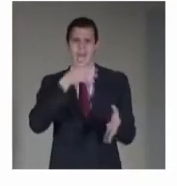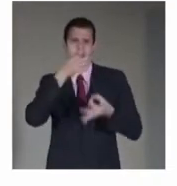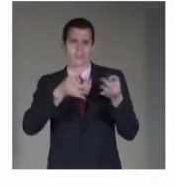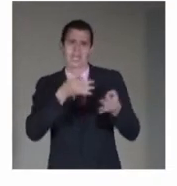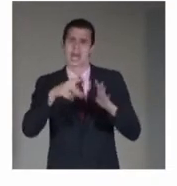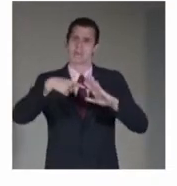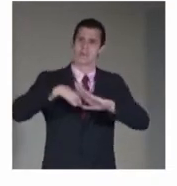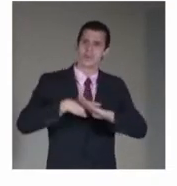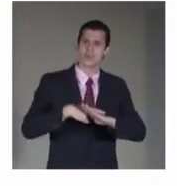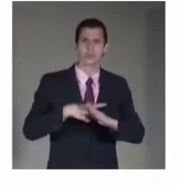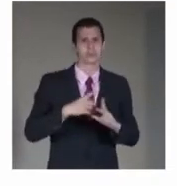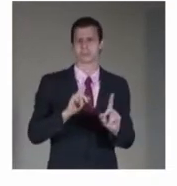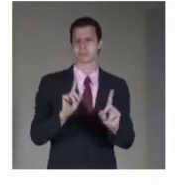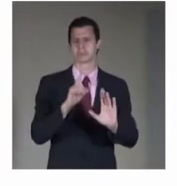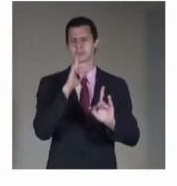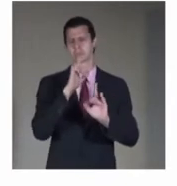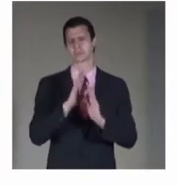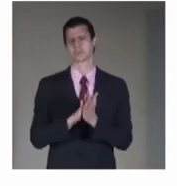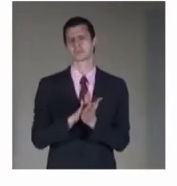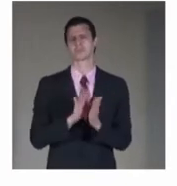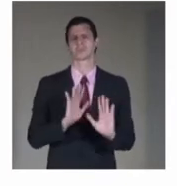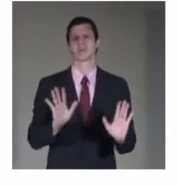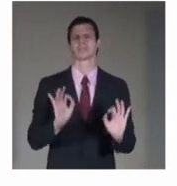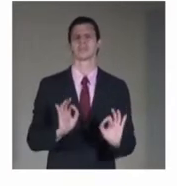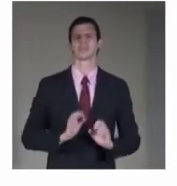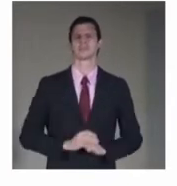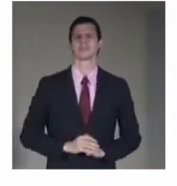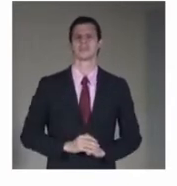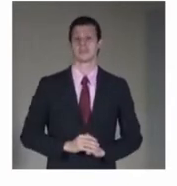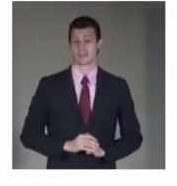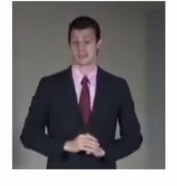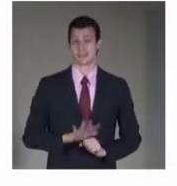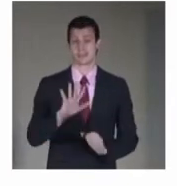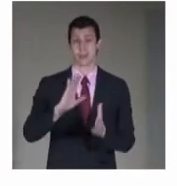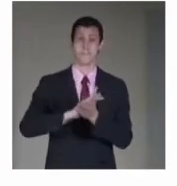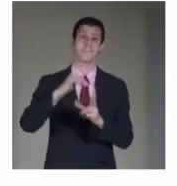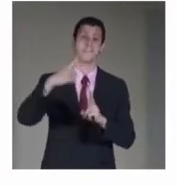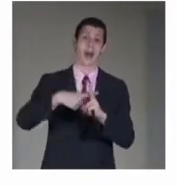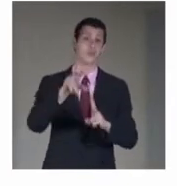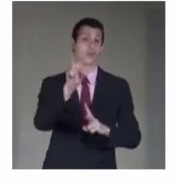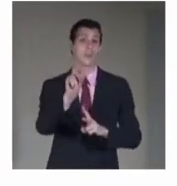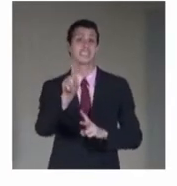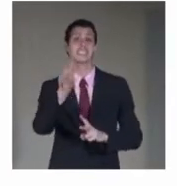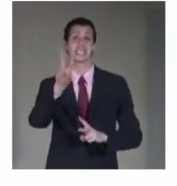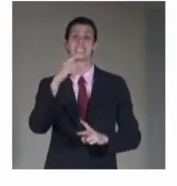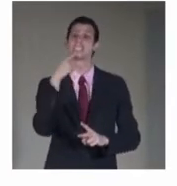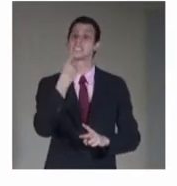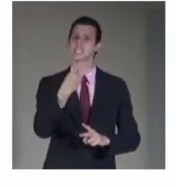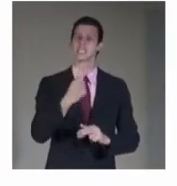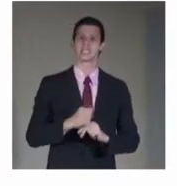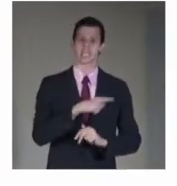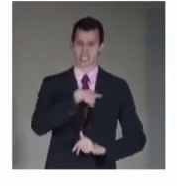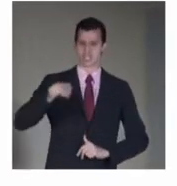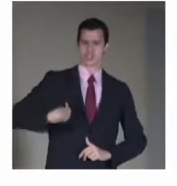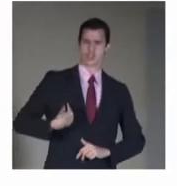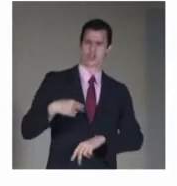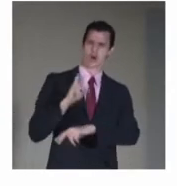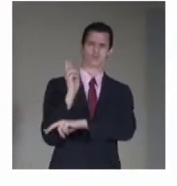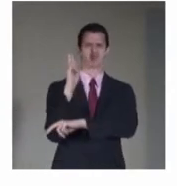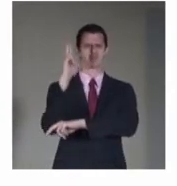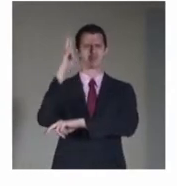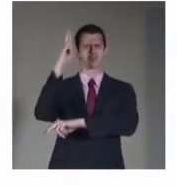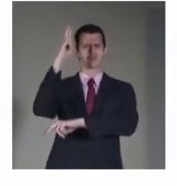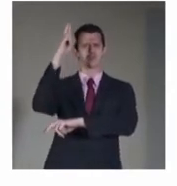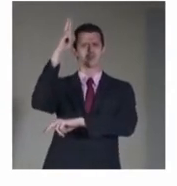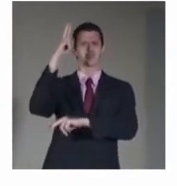no se presenta otra prueba aunque dicen la revista que una prueba de mayo del 2013 envió un misil chino volando a 30.000